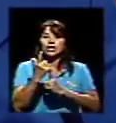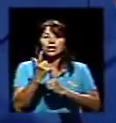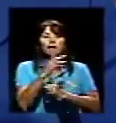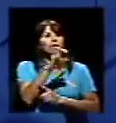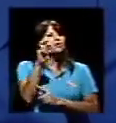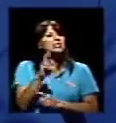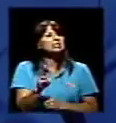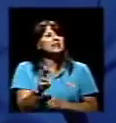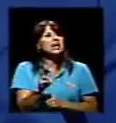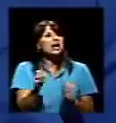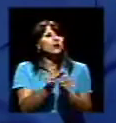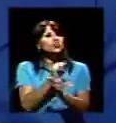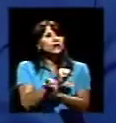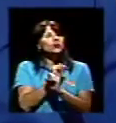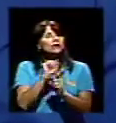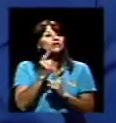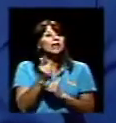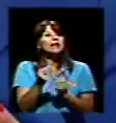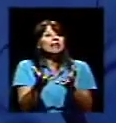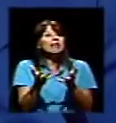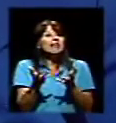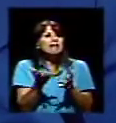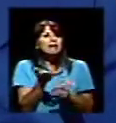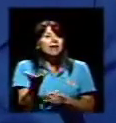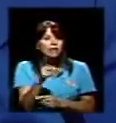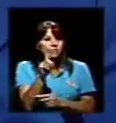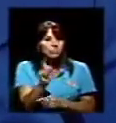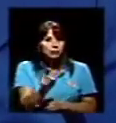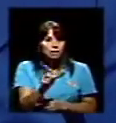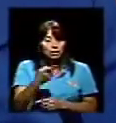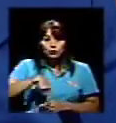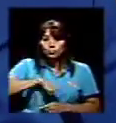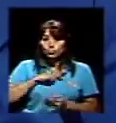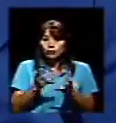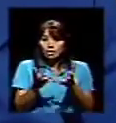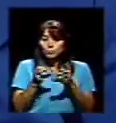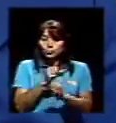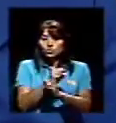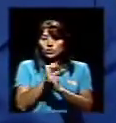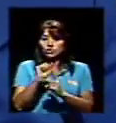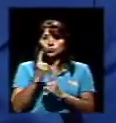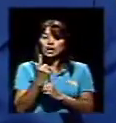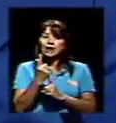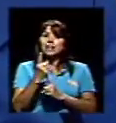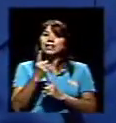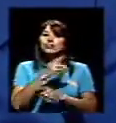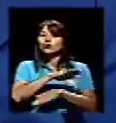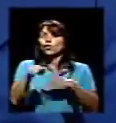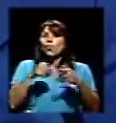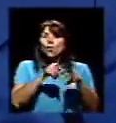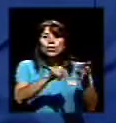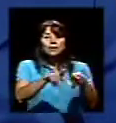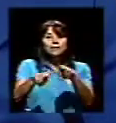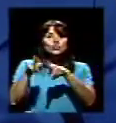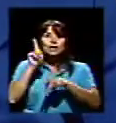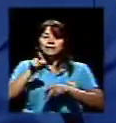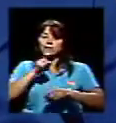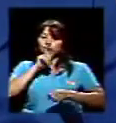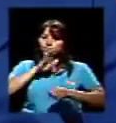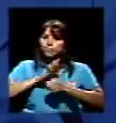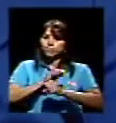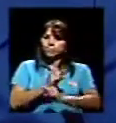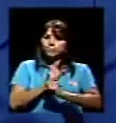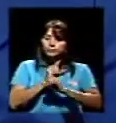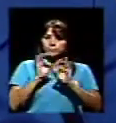social? Porque si queremos seguridad social que sea sostenible, tiene que haber un compromiso de toda la población. Porque, como ustedes